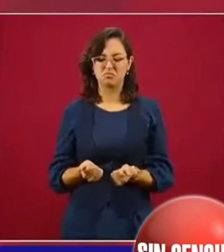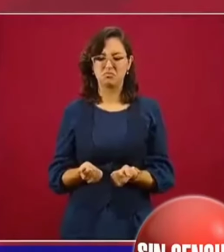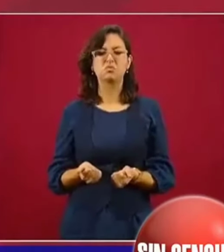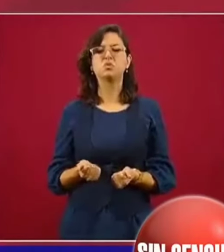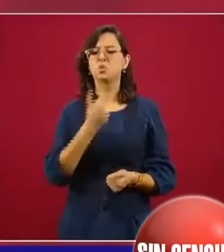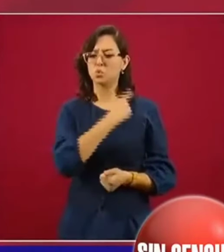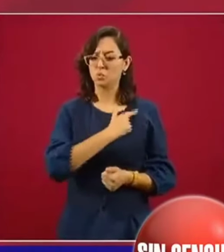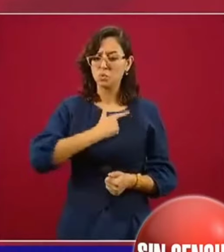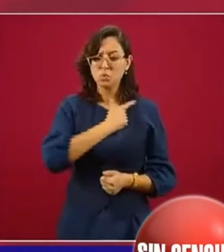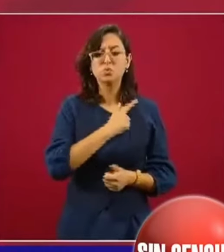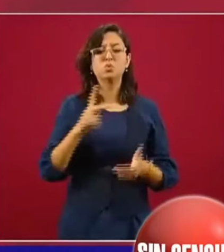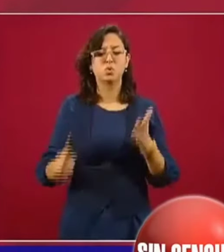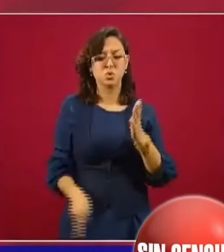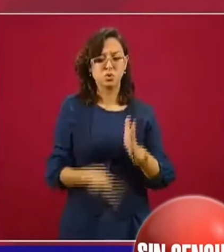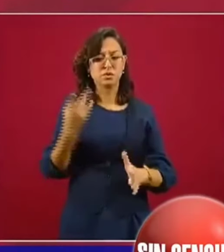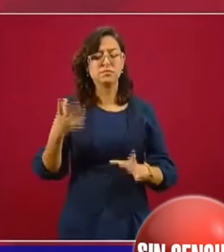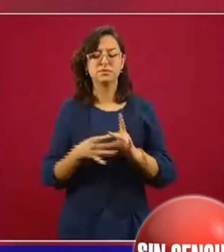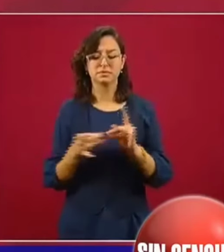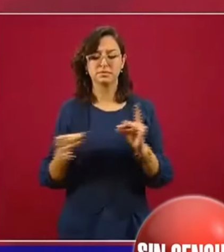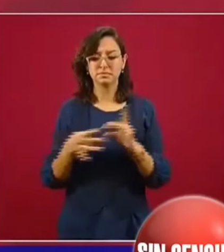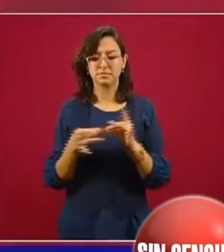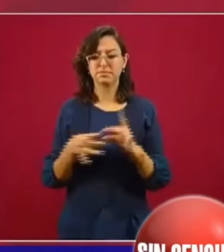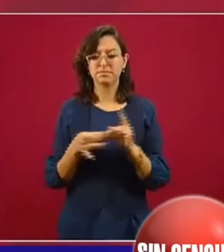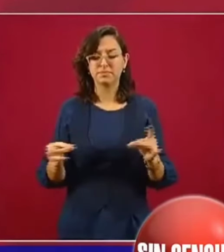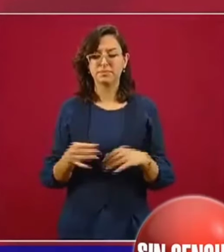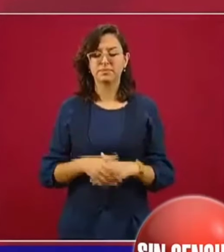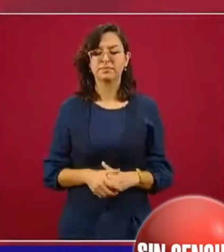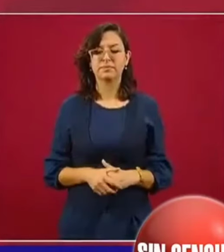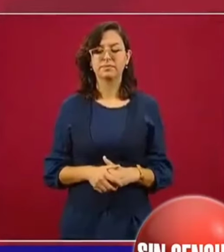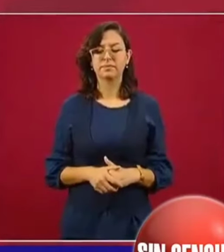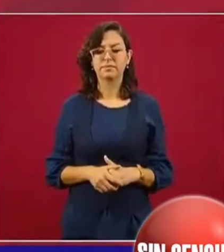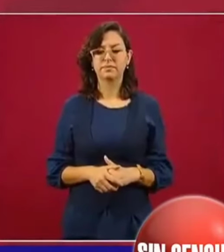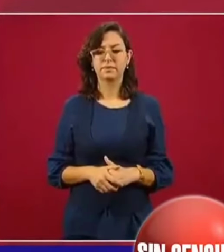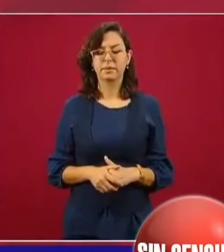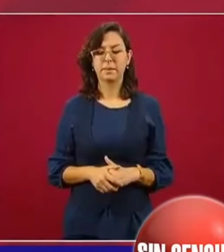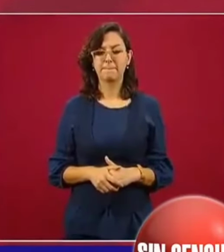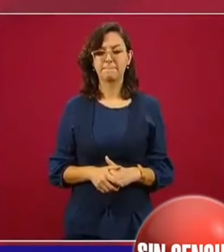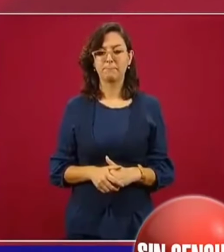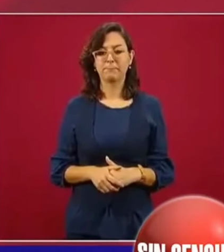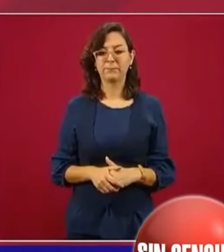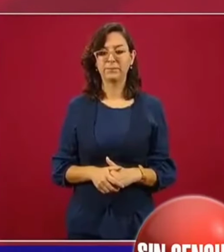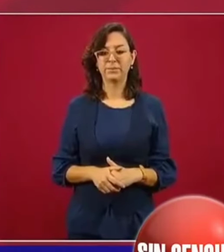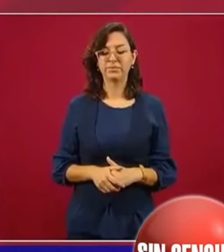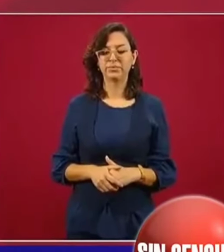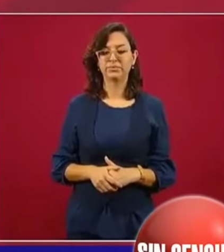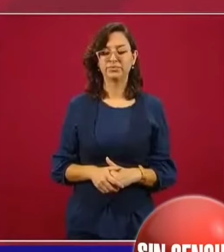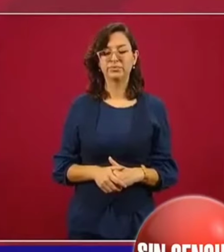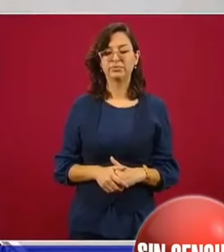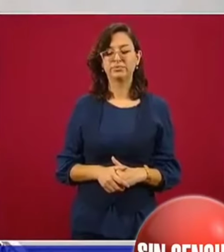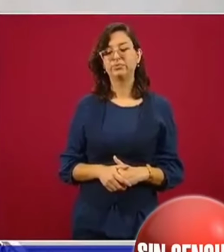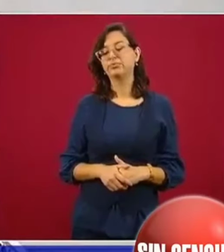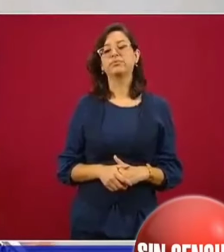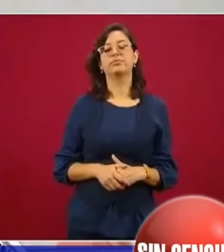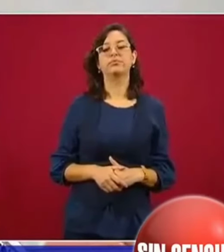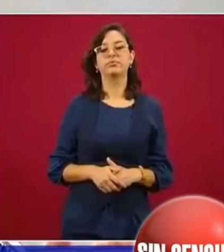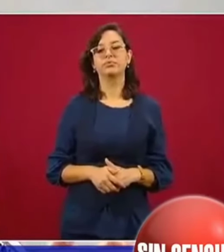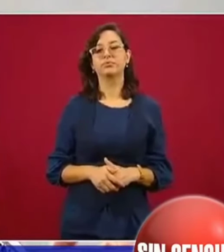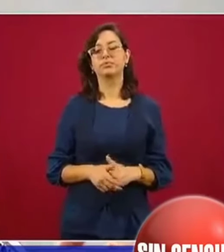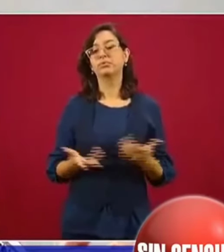todo gusto una vez más. Si comparamos lo que hubiera ocurrido en ausencia de